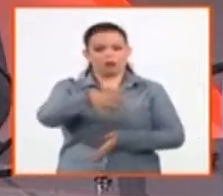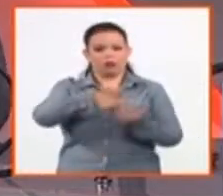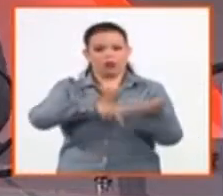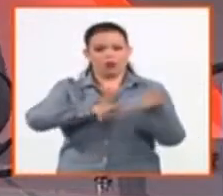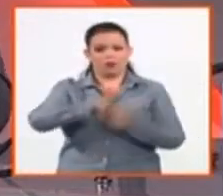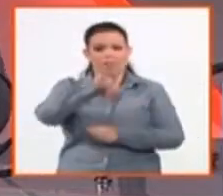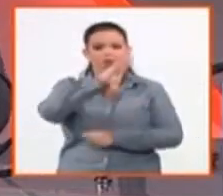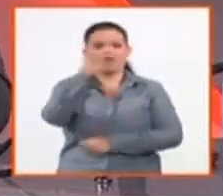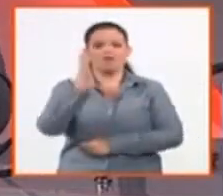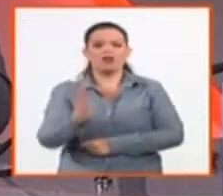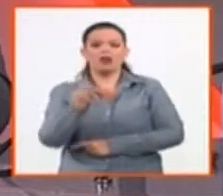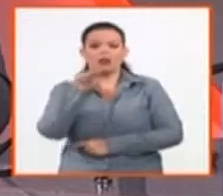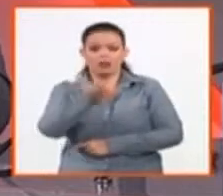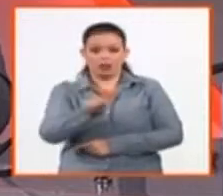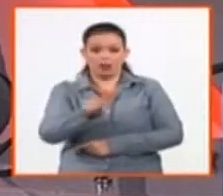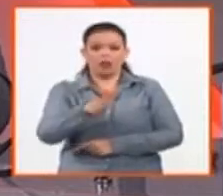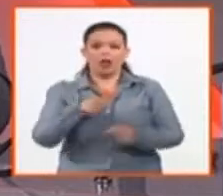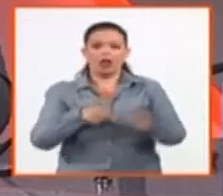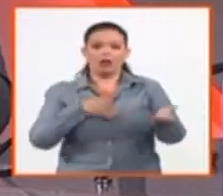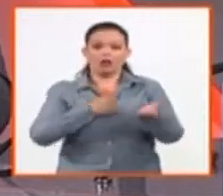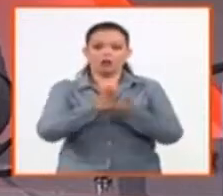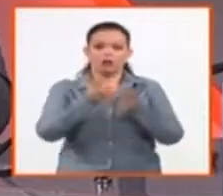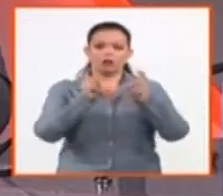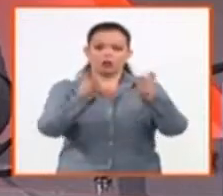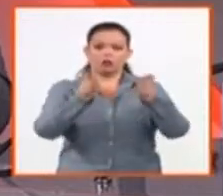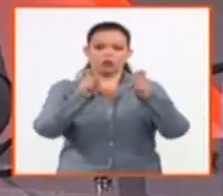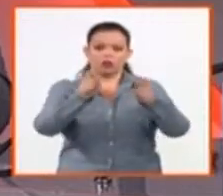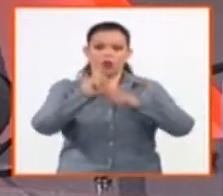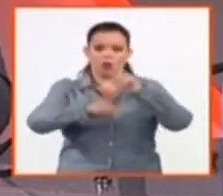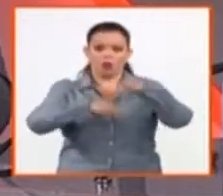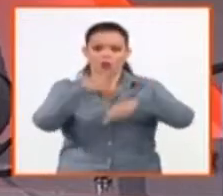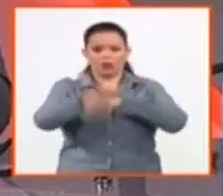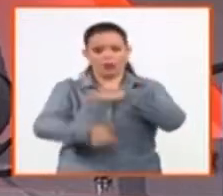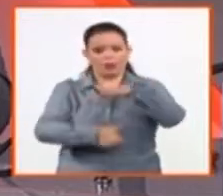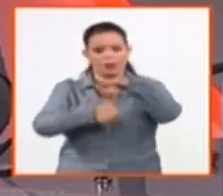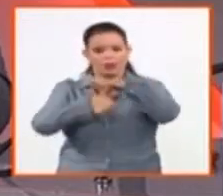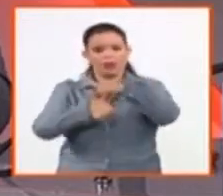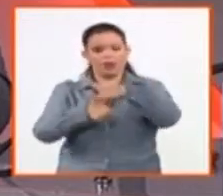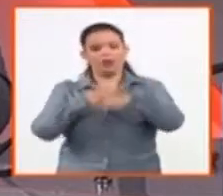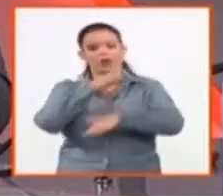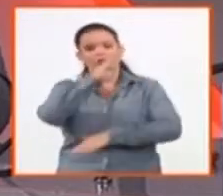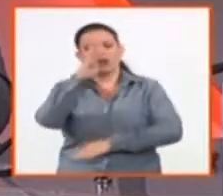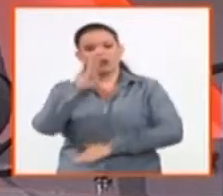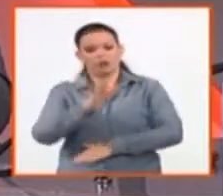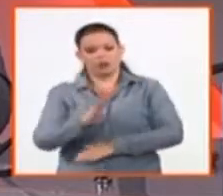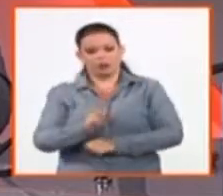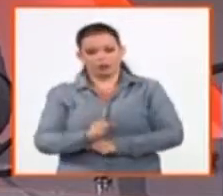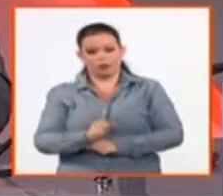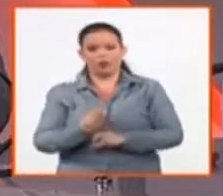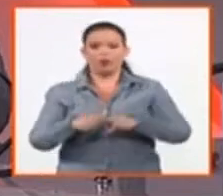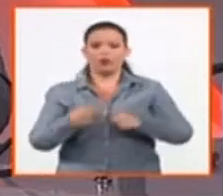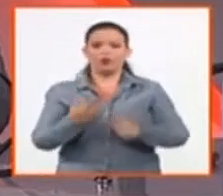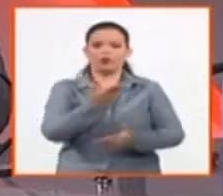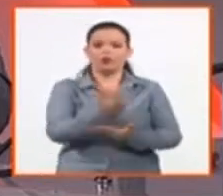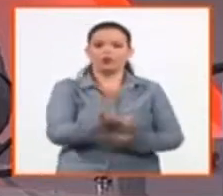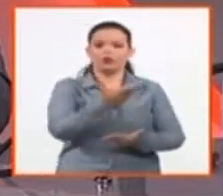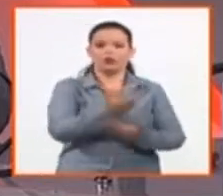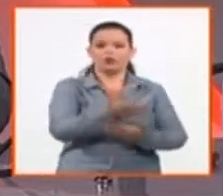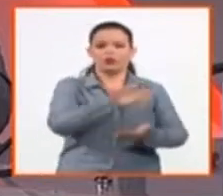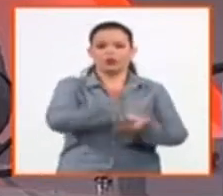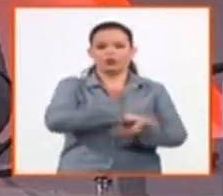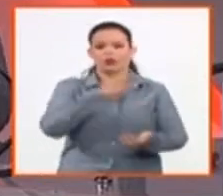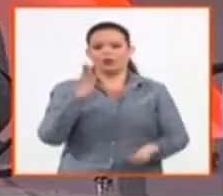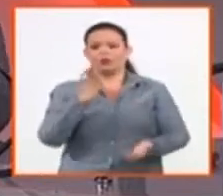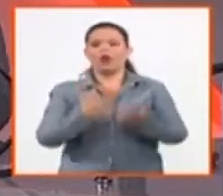presidente Jair Bolsonaro en el marco de la campaña que pide la salida del mandatario, a la que se ha sumado el movimiento de los excluidos.